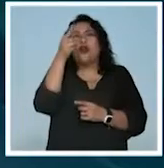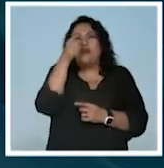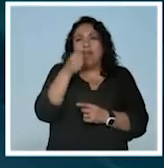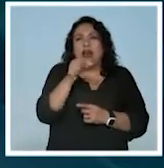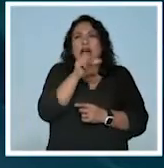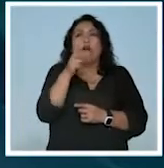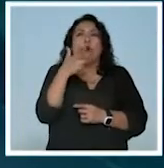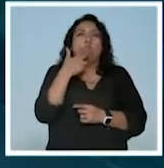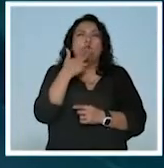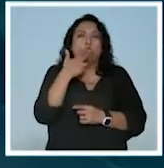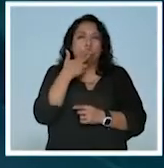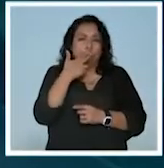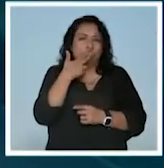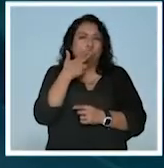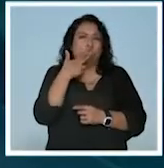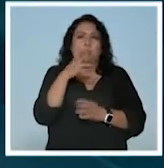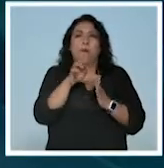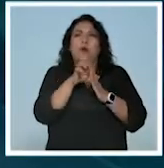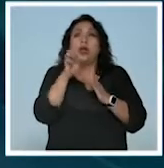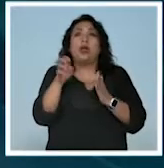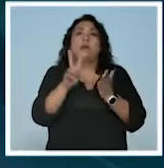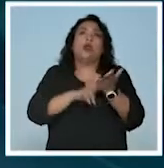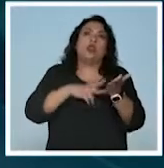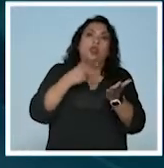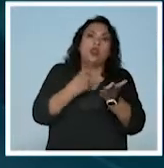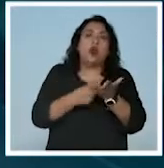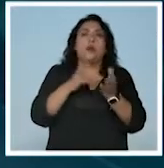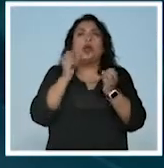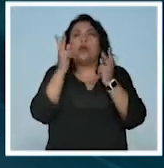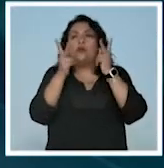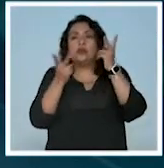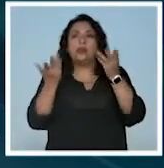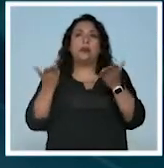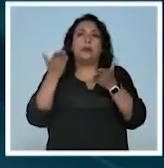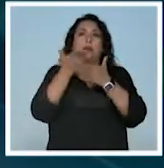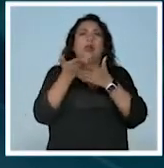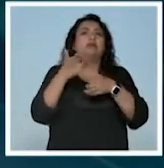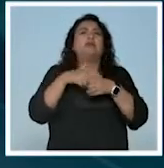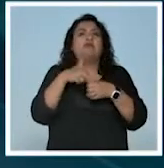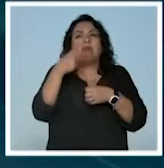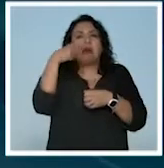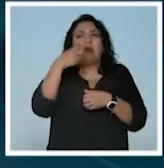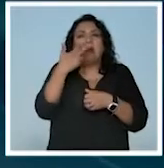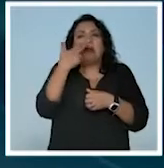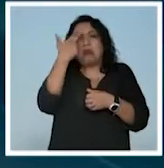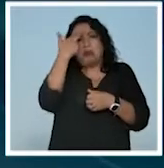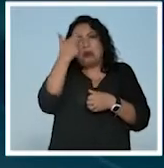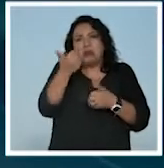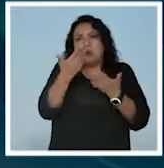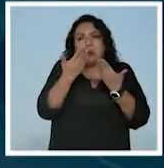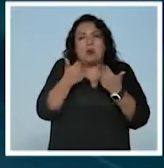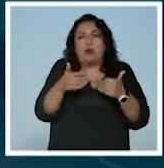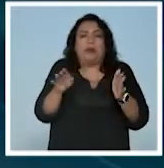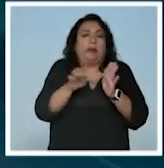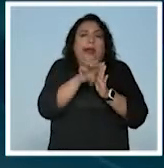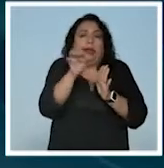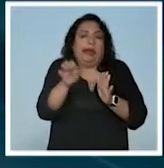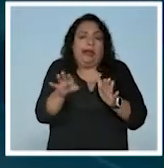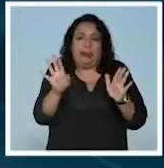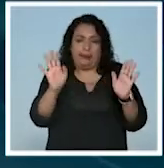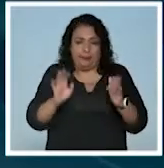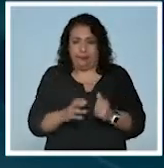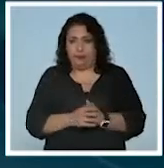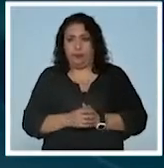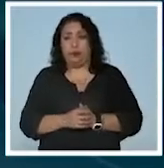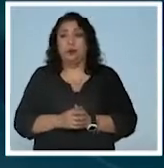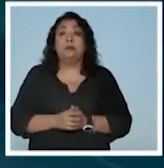en la implementación, como la duplicación o las visitas hospitalarias injustificadas, por poner solo un sencillo